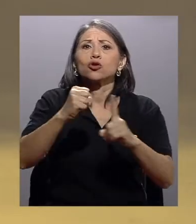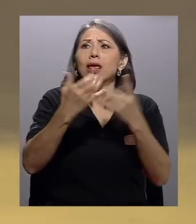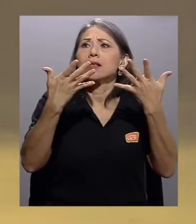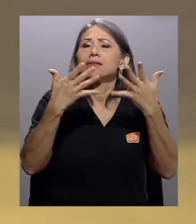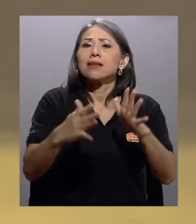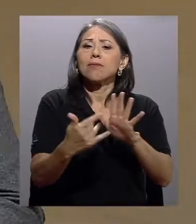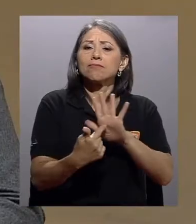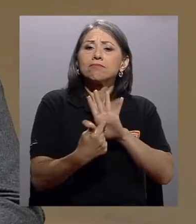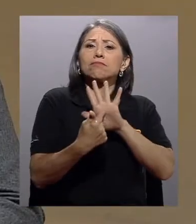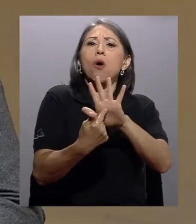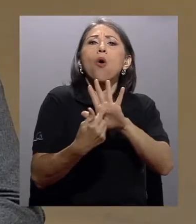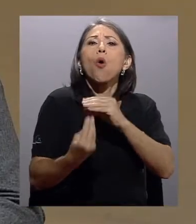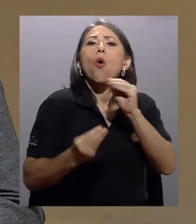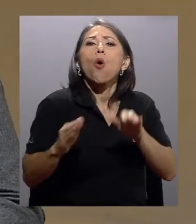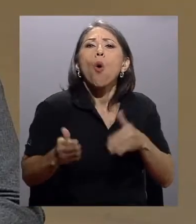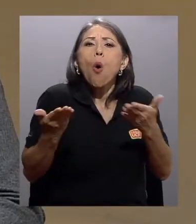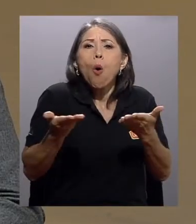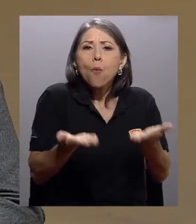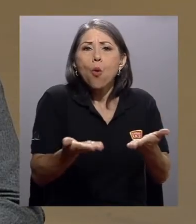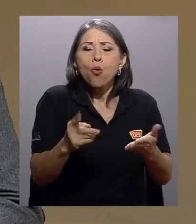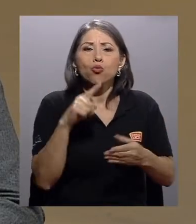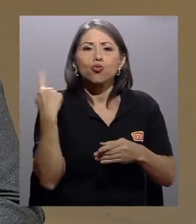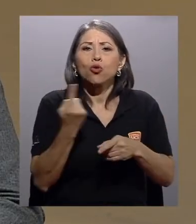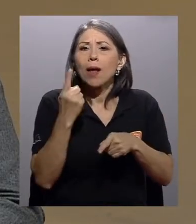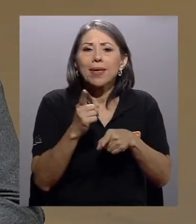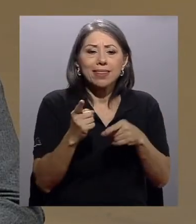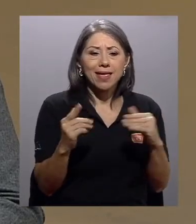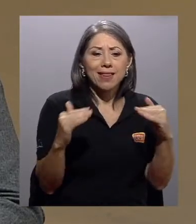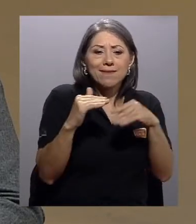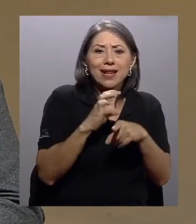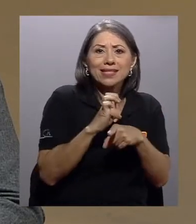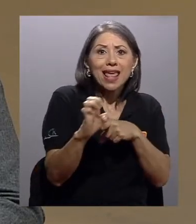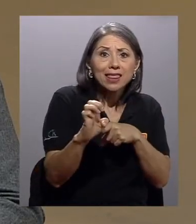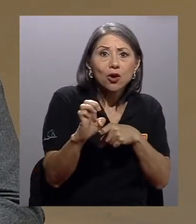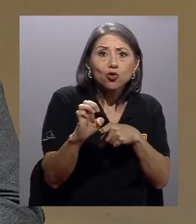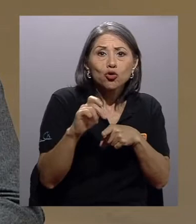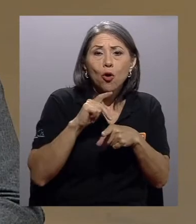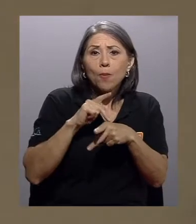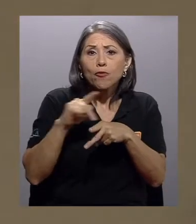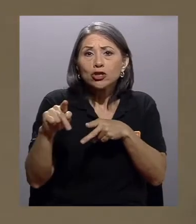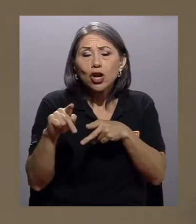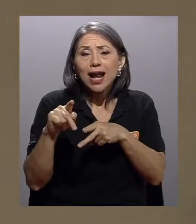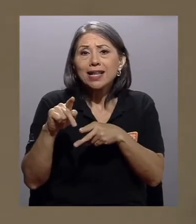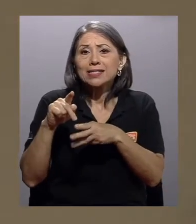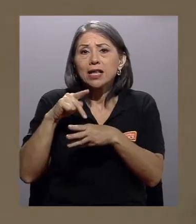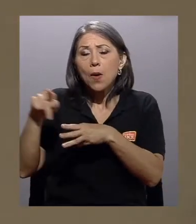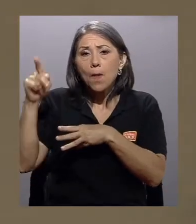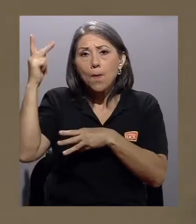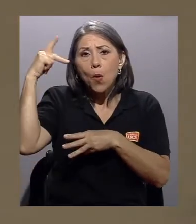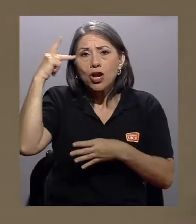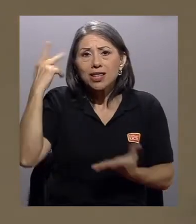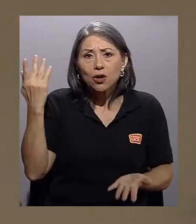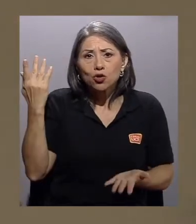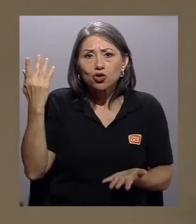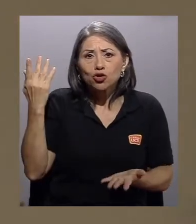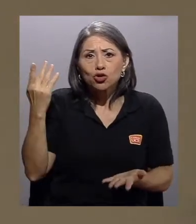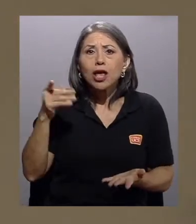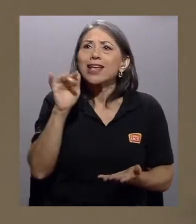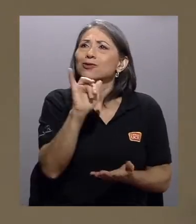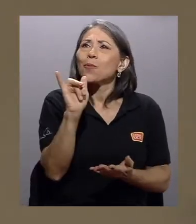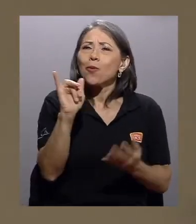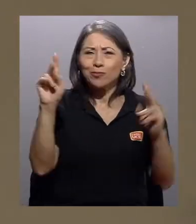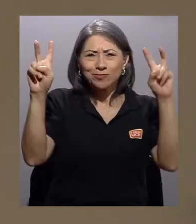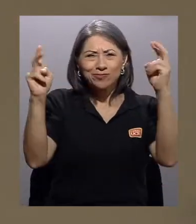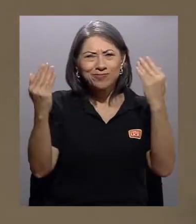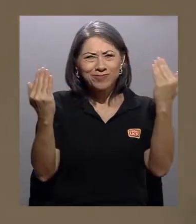sociedades. No solamente a niveles éticos, a niveles profesionales, a niveles políticos, sino que nos muestra como